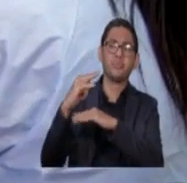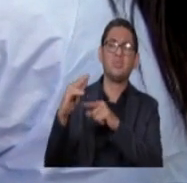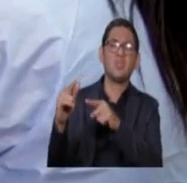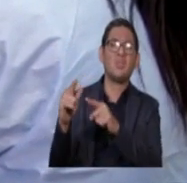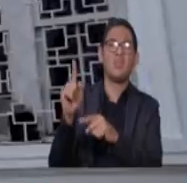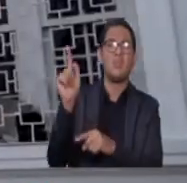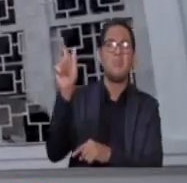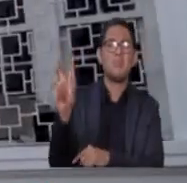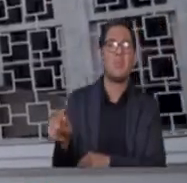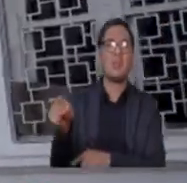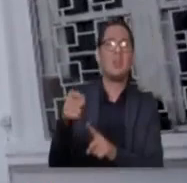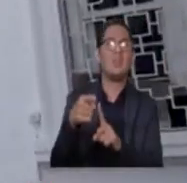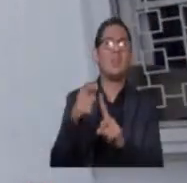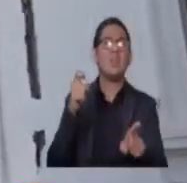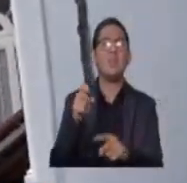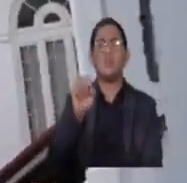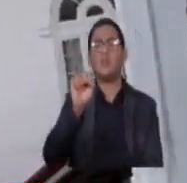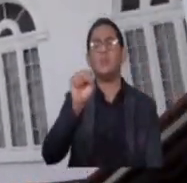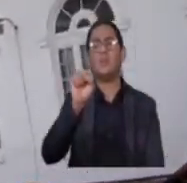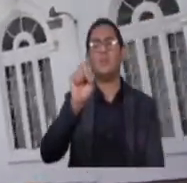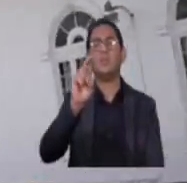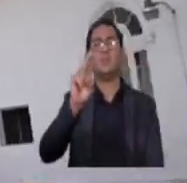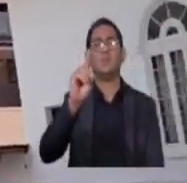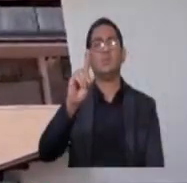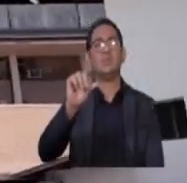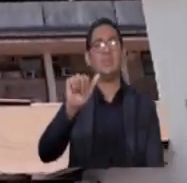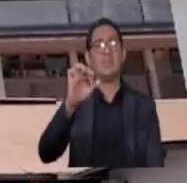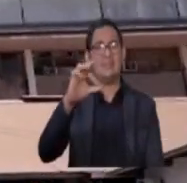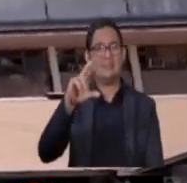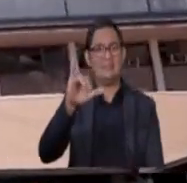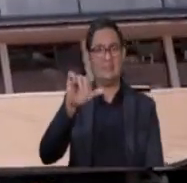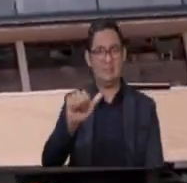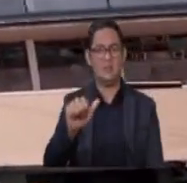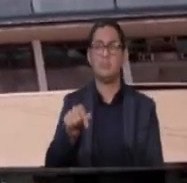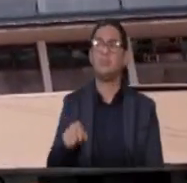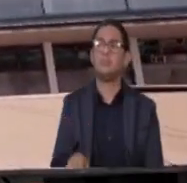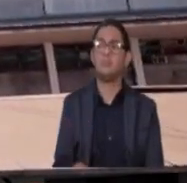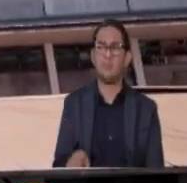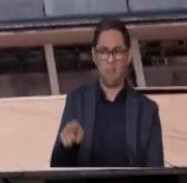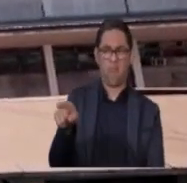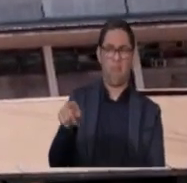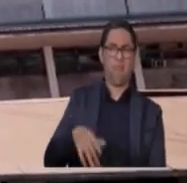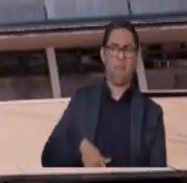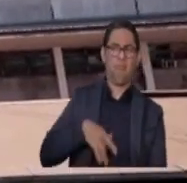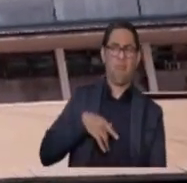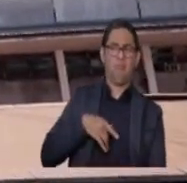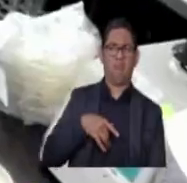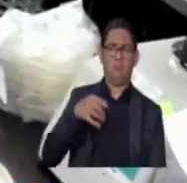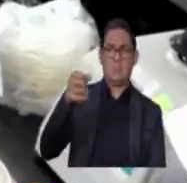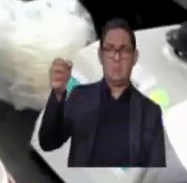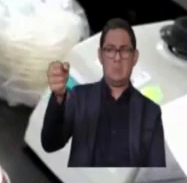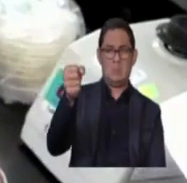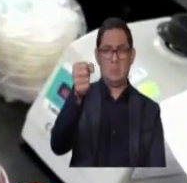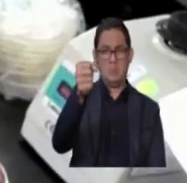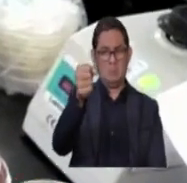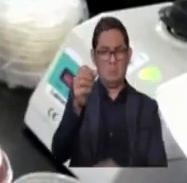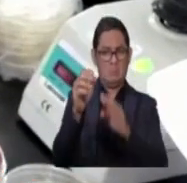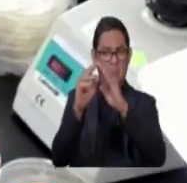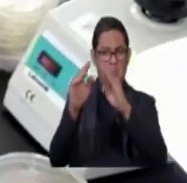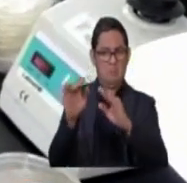sudáfrica quien luego de seguir todos los protocolos establecidos de acuerdo a la resolución